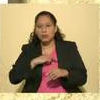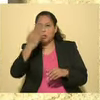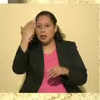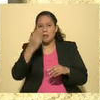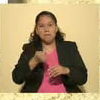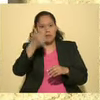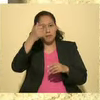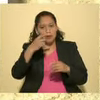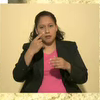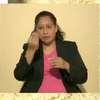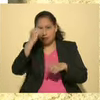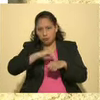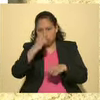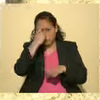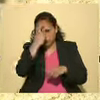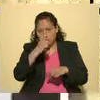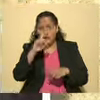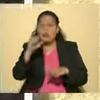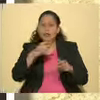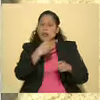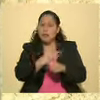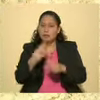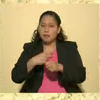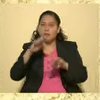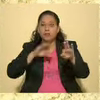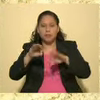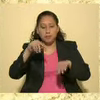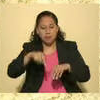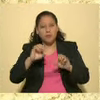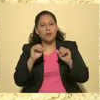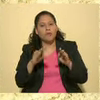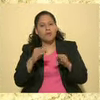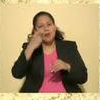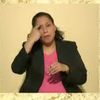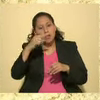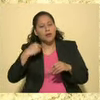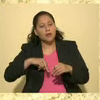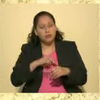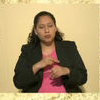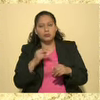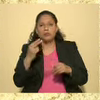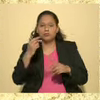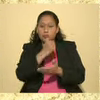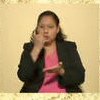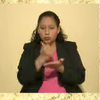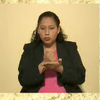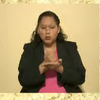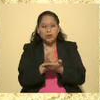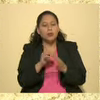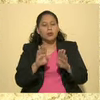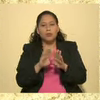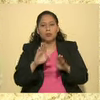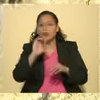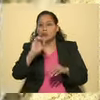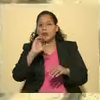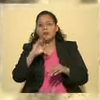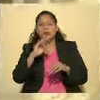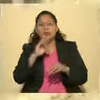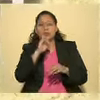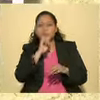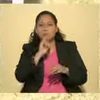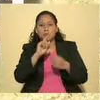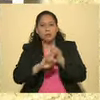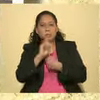momento. Después me invitaron a trabajar aquí en el instituto para tratar de poner en orden la ciudad bajo un concepto de cero corrupción, y